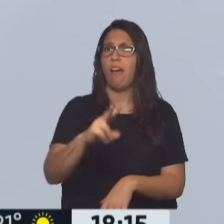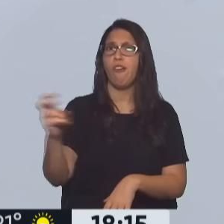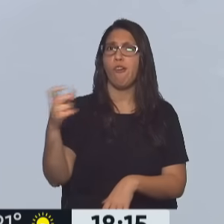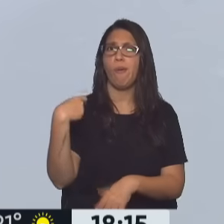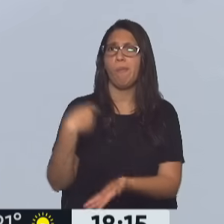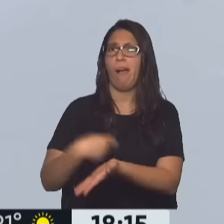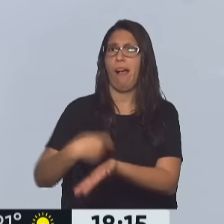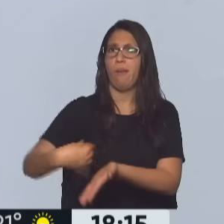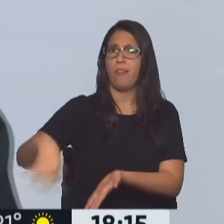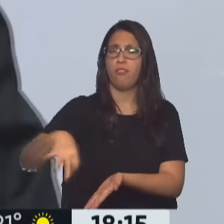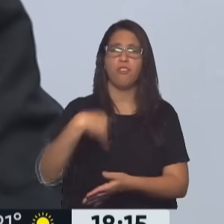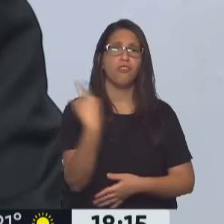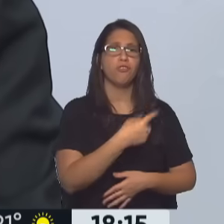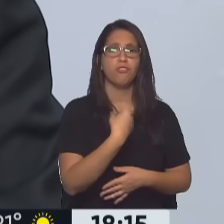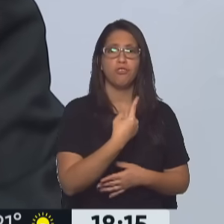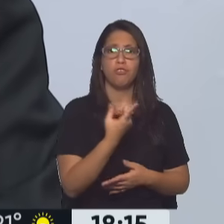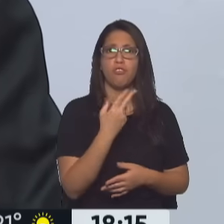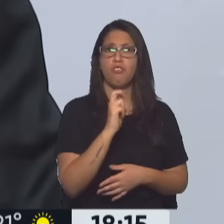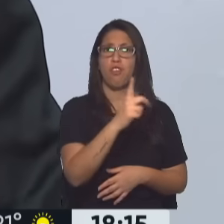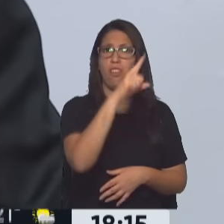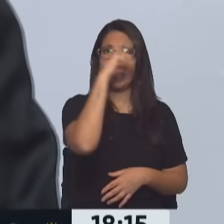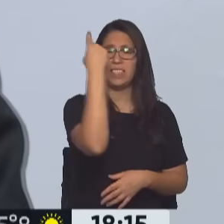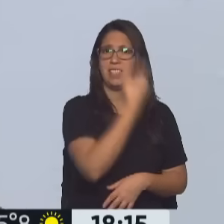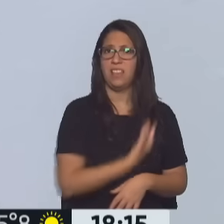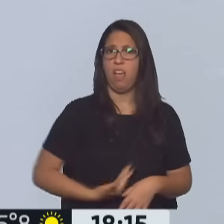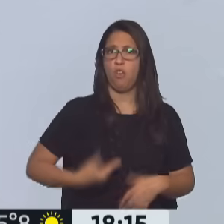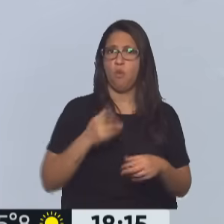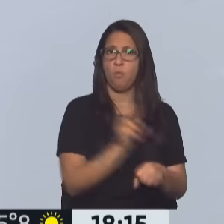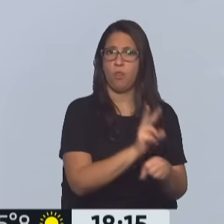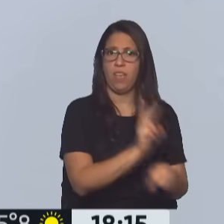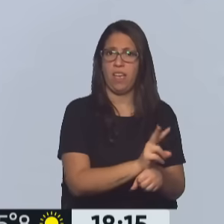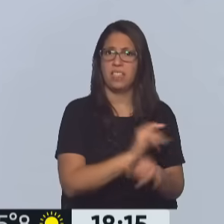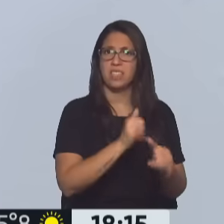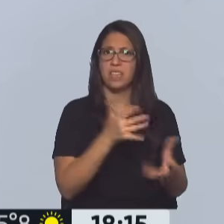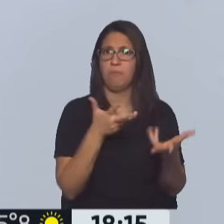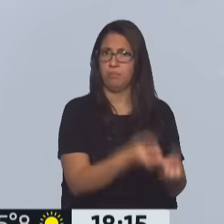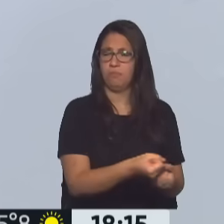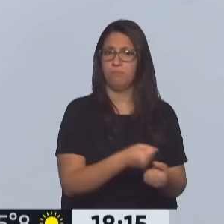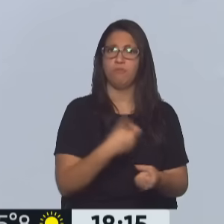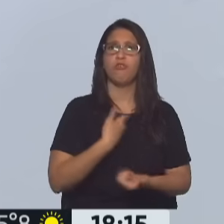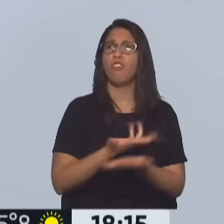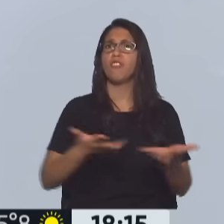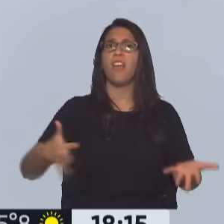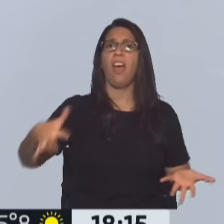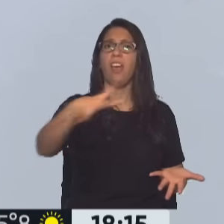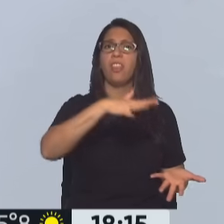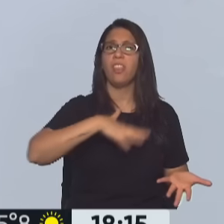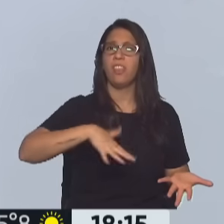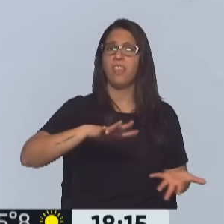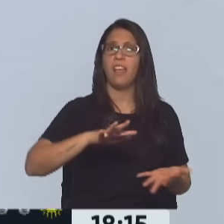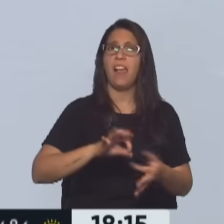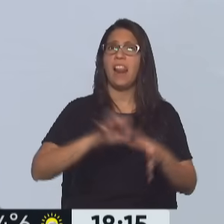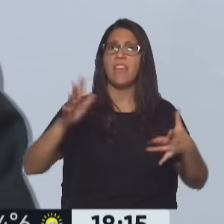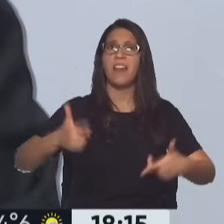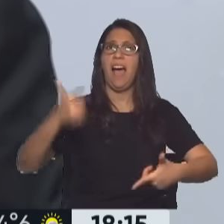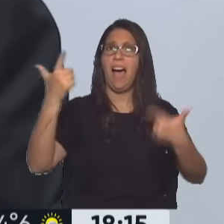que defendemos el rol del Estado protegiendo, que no queremos una sociedad donde la libre venta